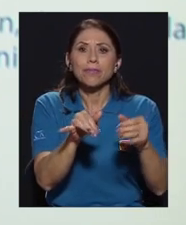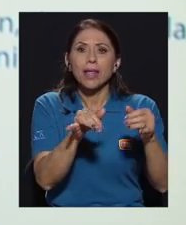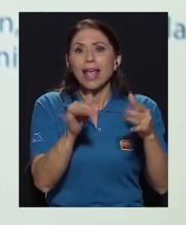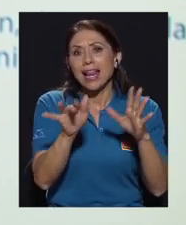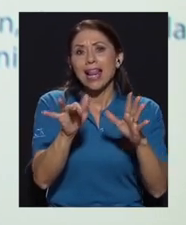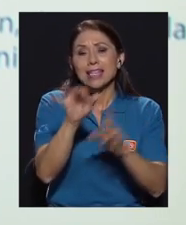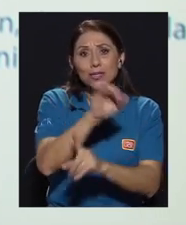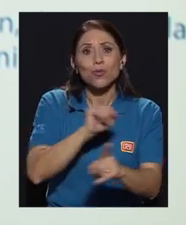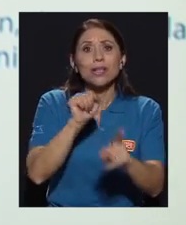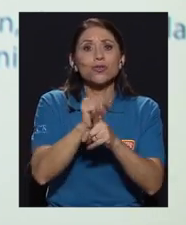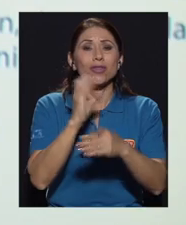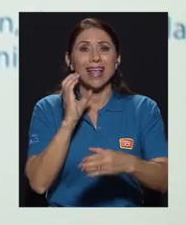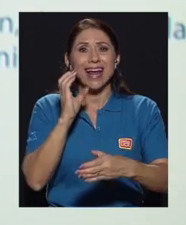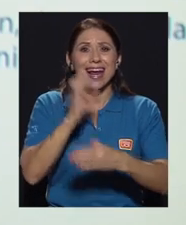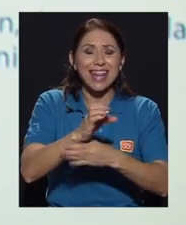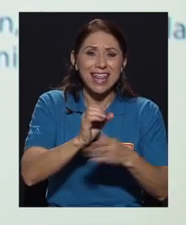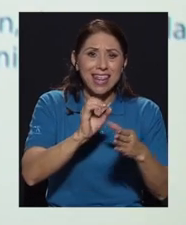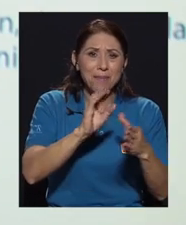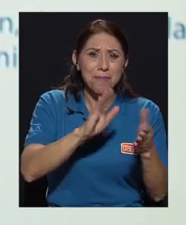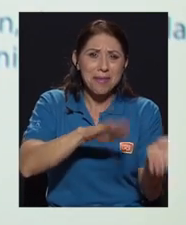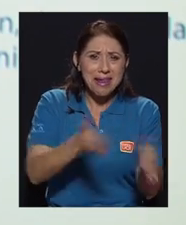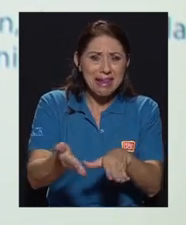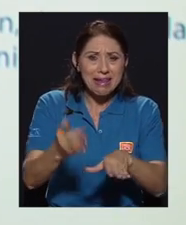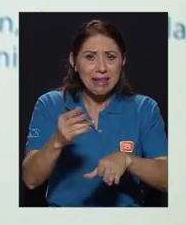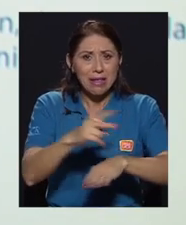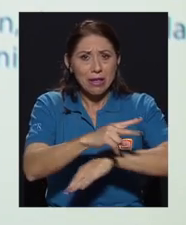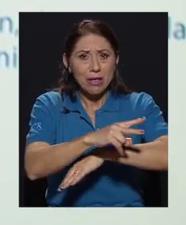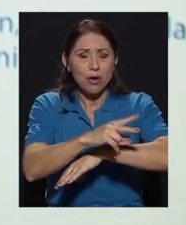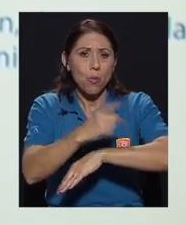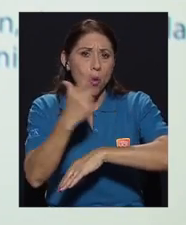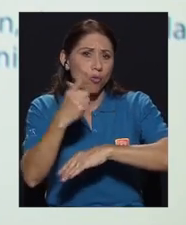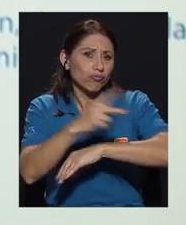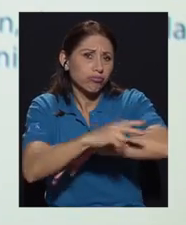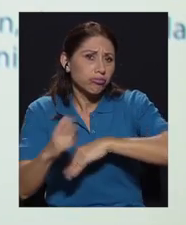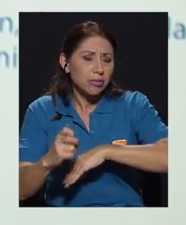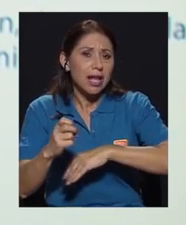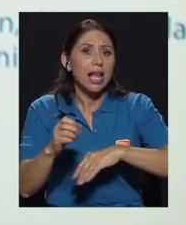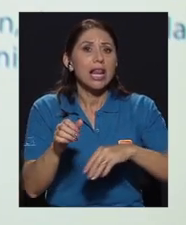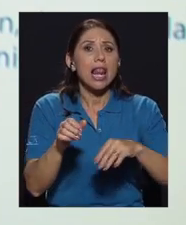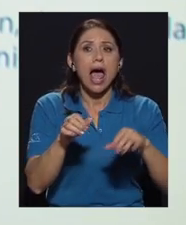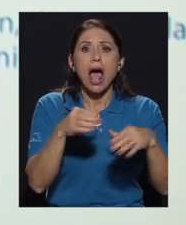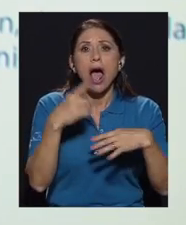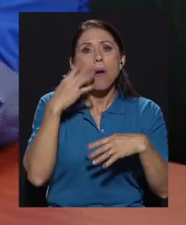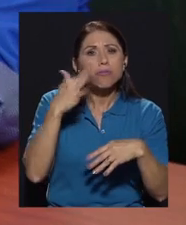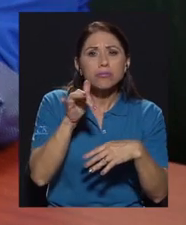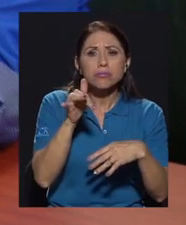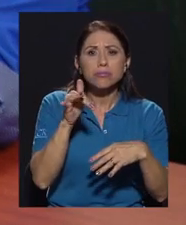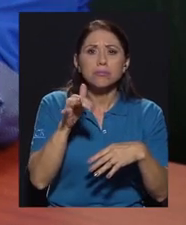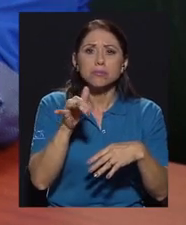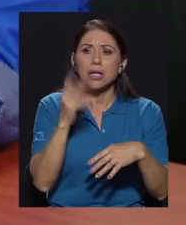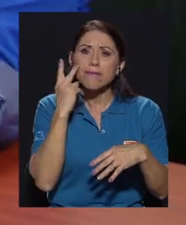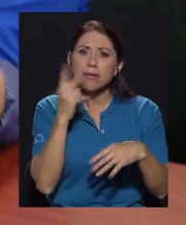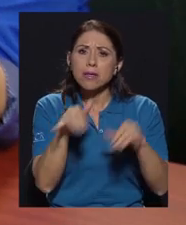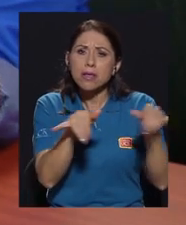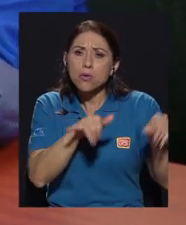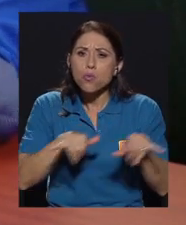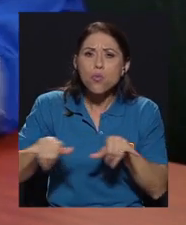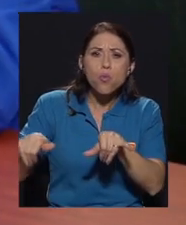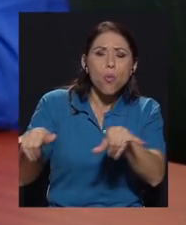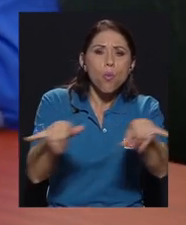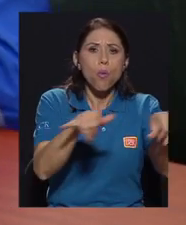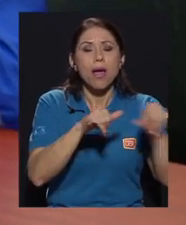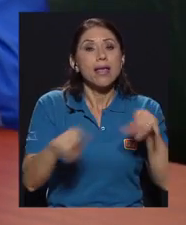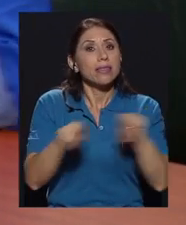homogeneizan el fenómeno de la criminalidad, en algunos momentos la sobredimensionan, también utilizan